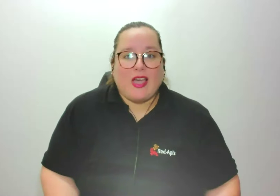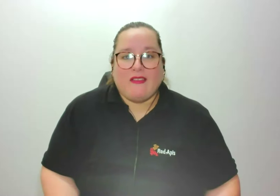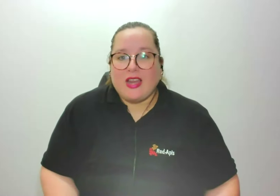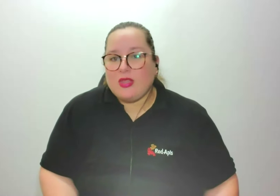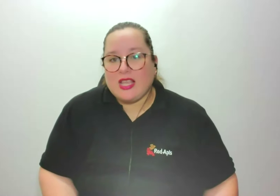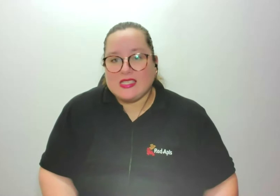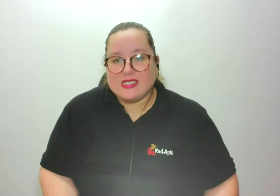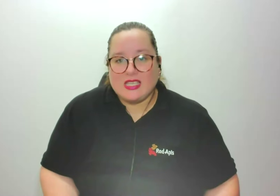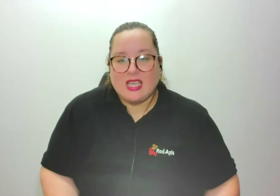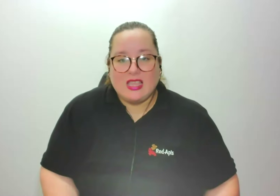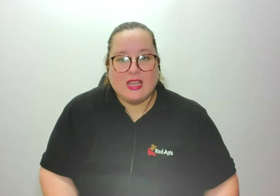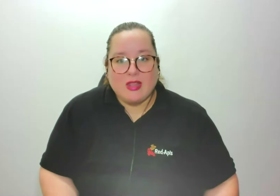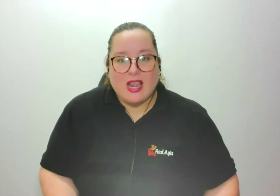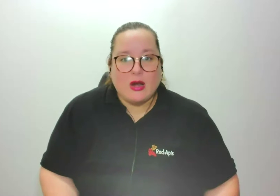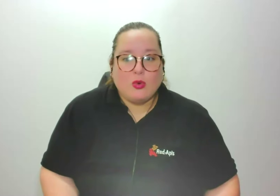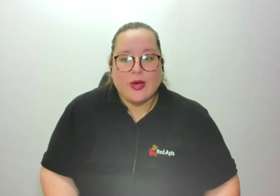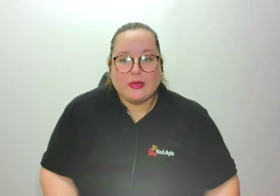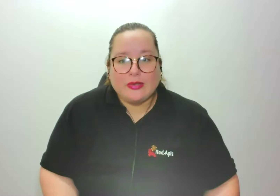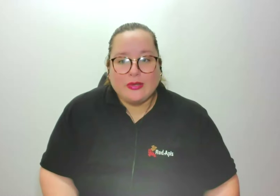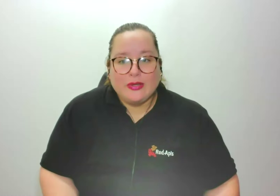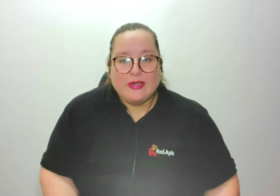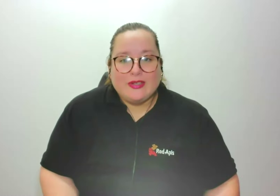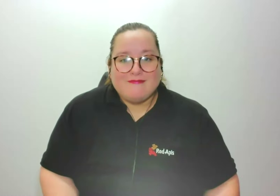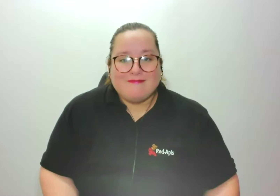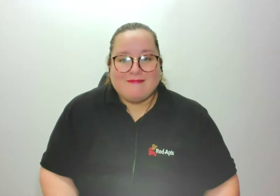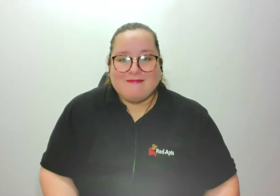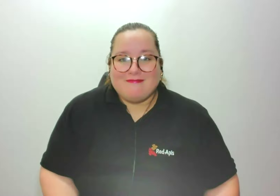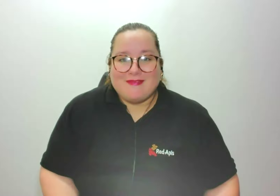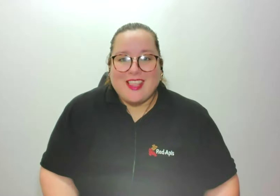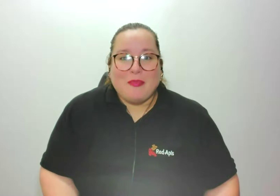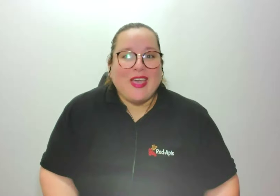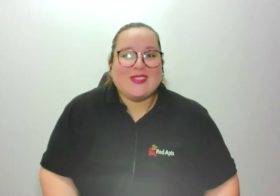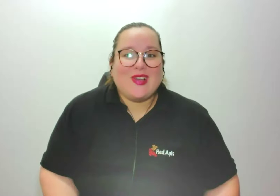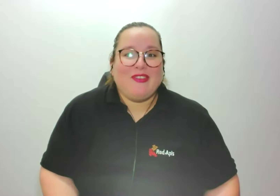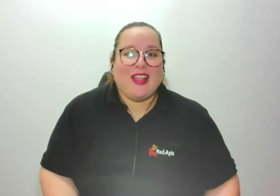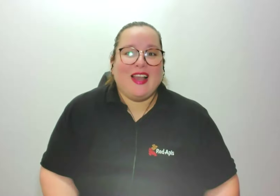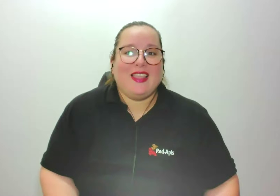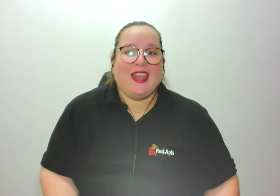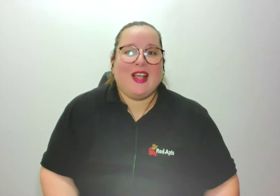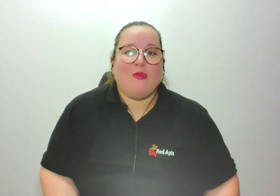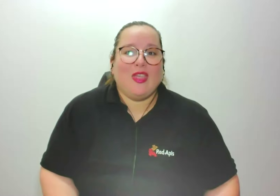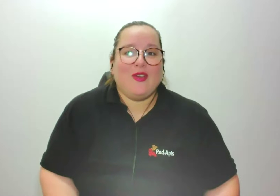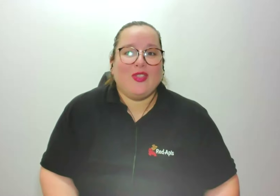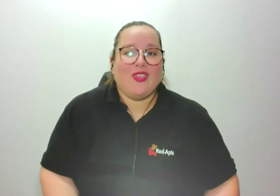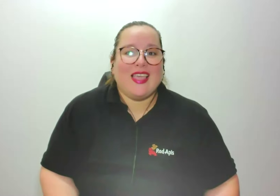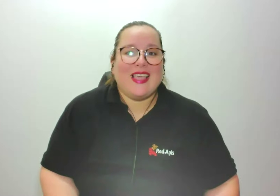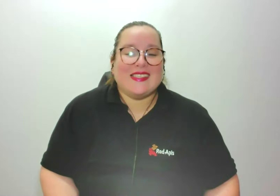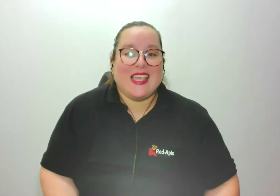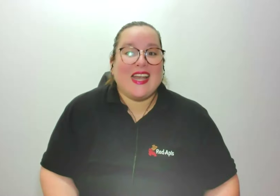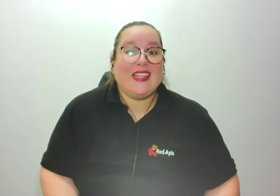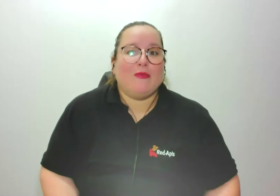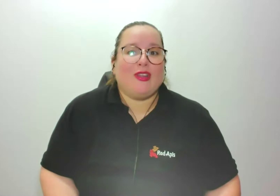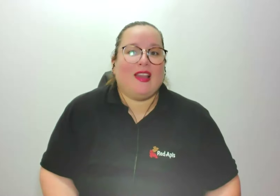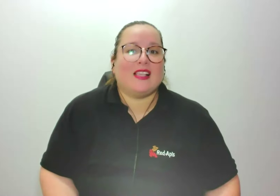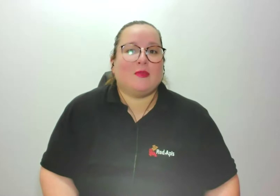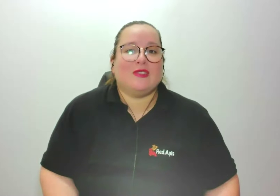en que tú puedes hablar y tú tienes que hacer señas y discriminar al uno o el otro. Después eso al final genera un modelo en donde se